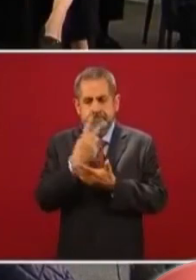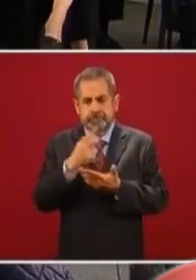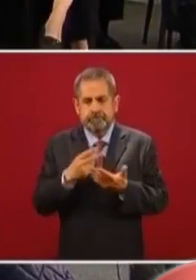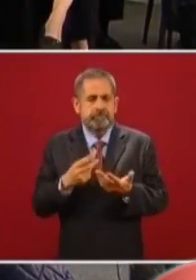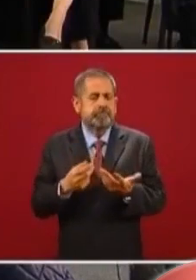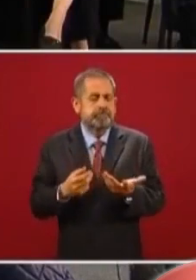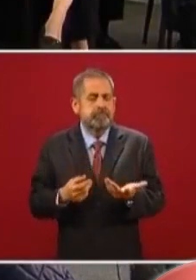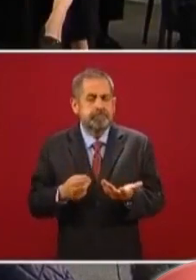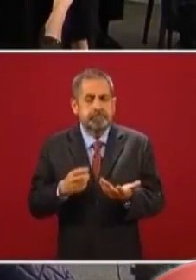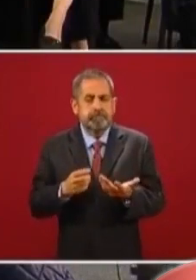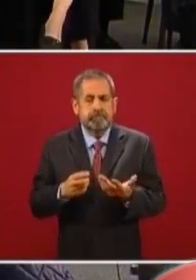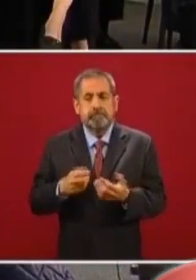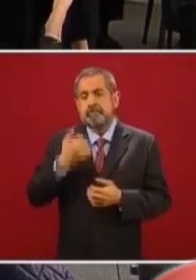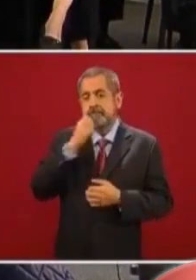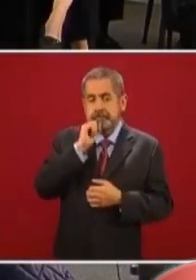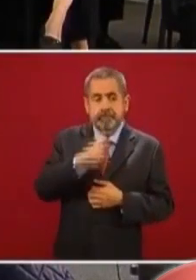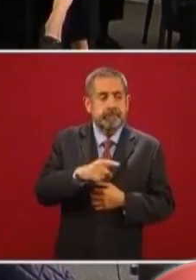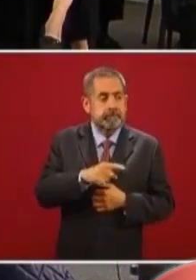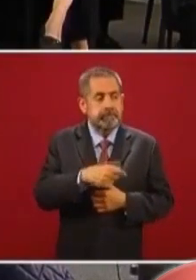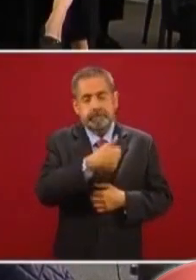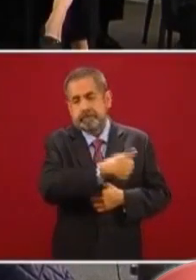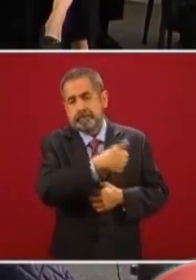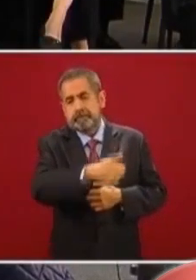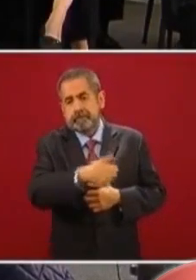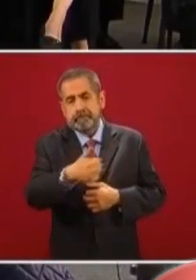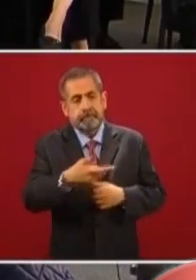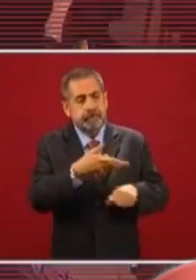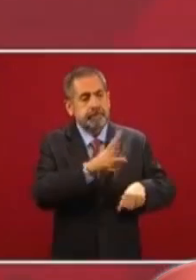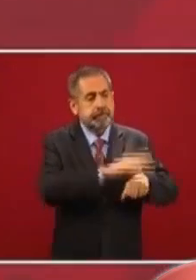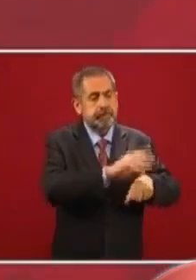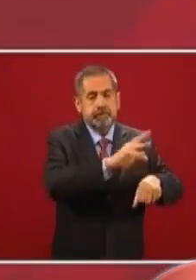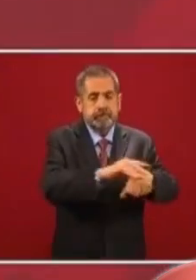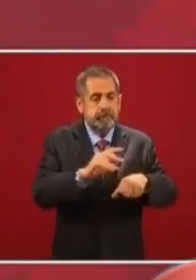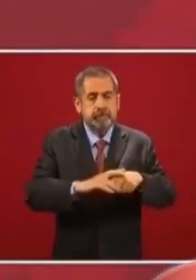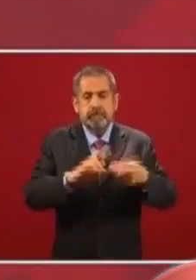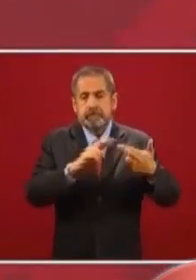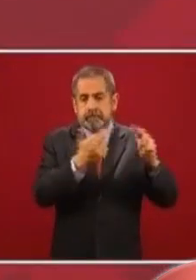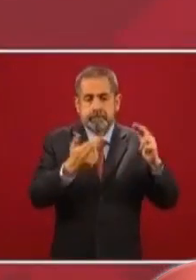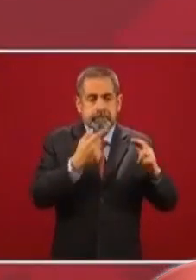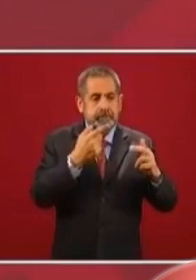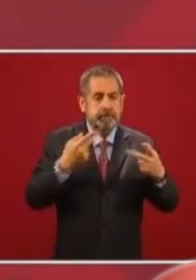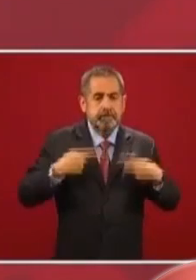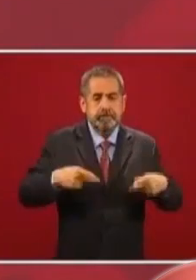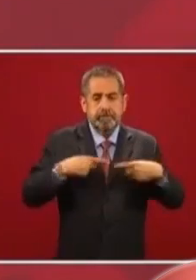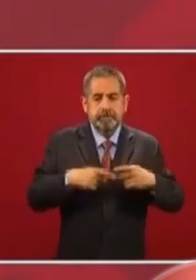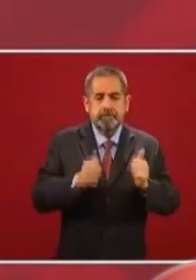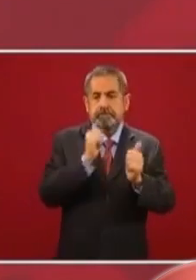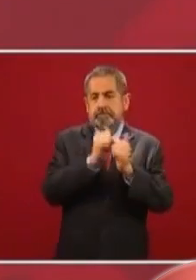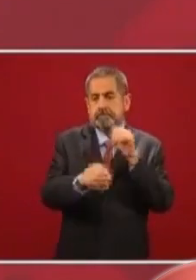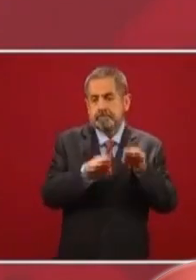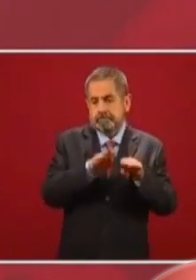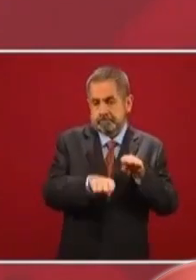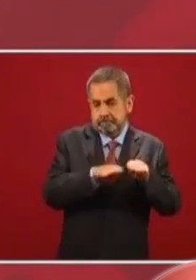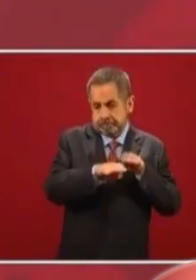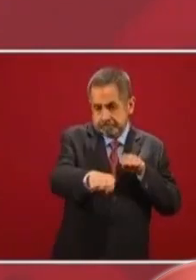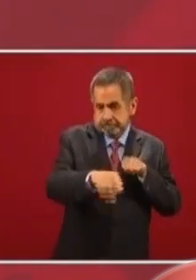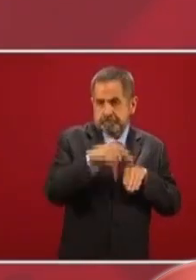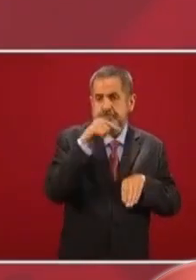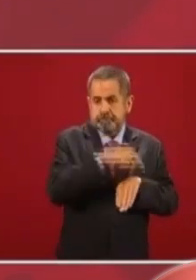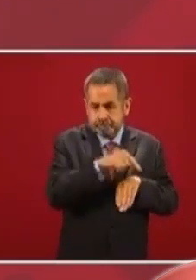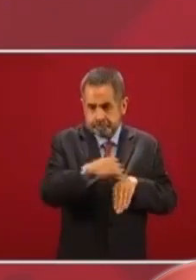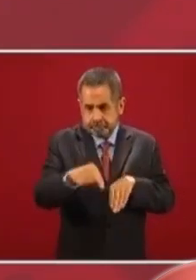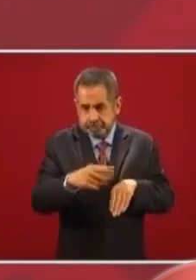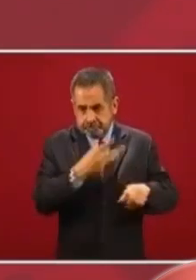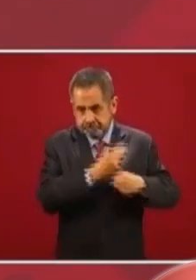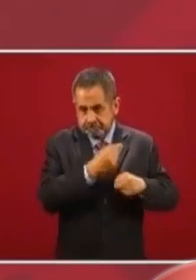invertir los concesionarios, porque hay una red de autopistas y se va